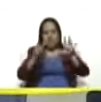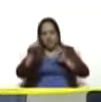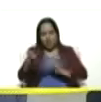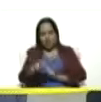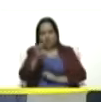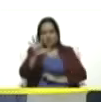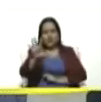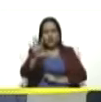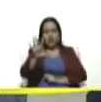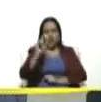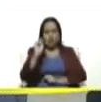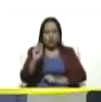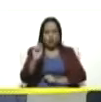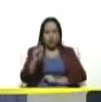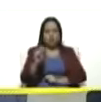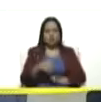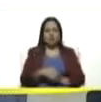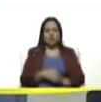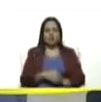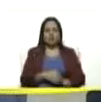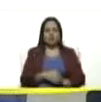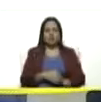87.5.